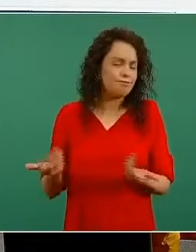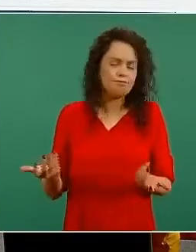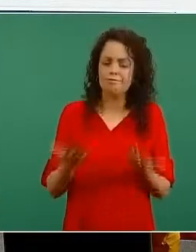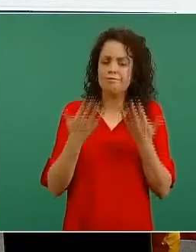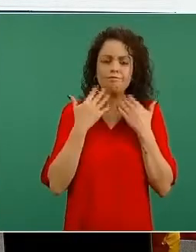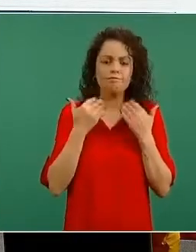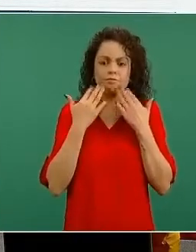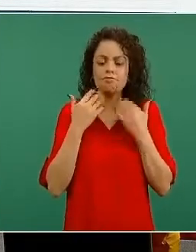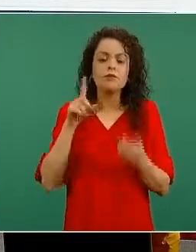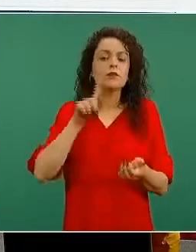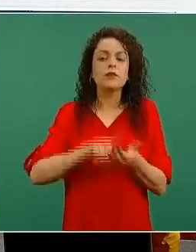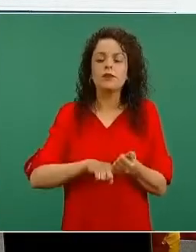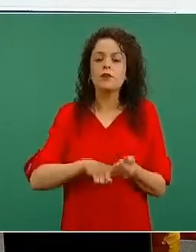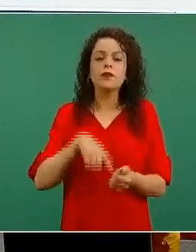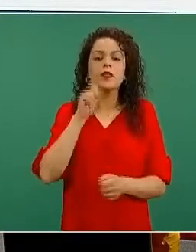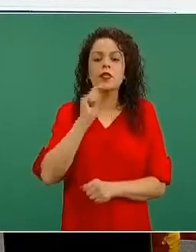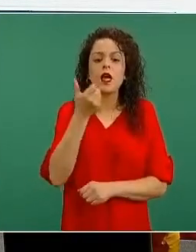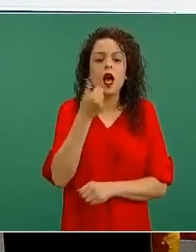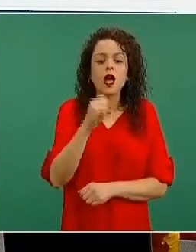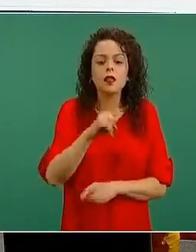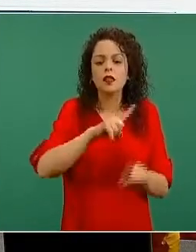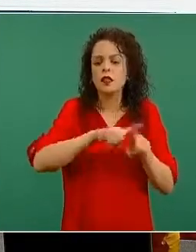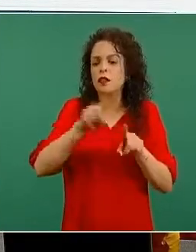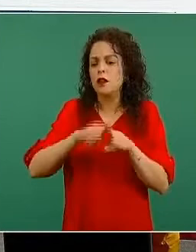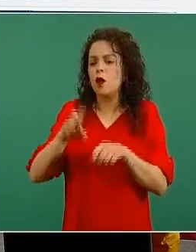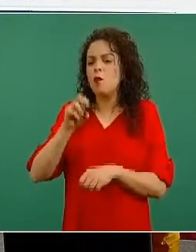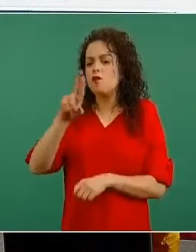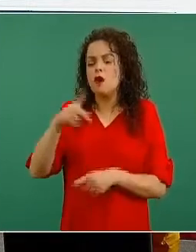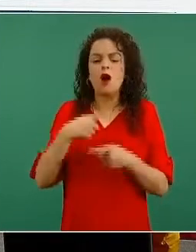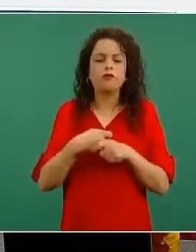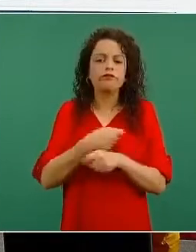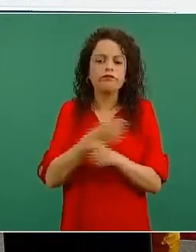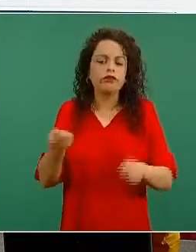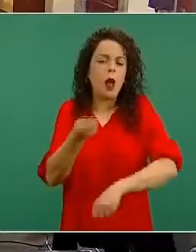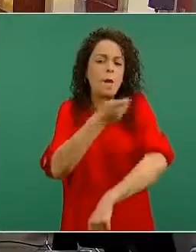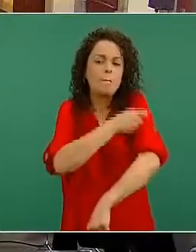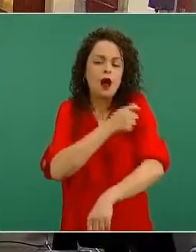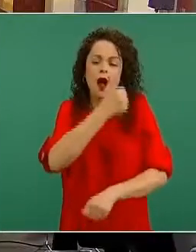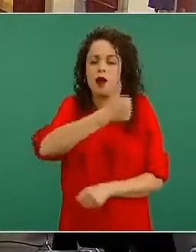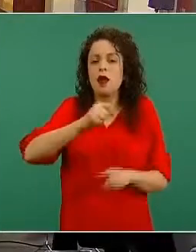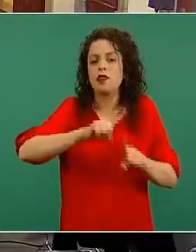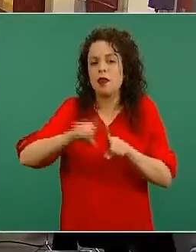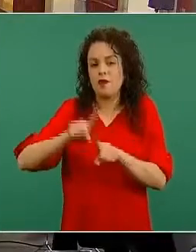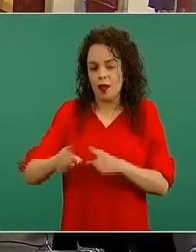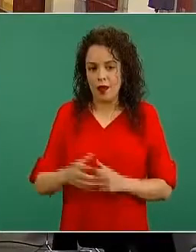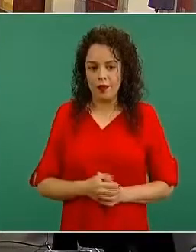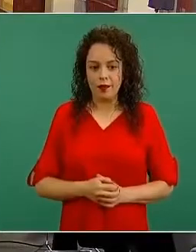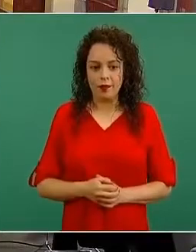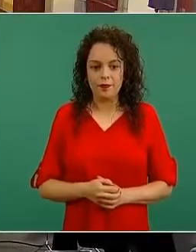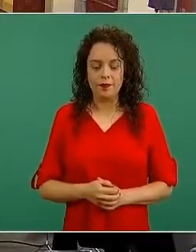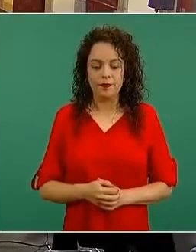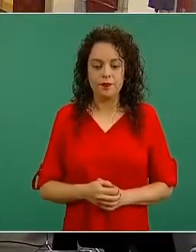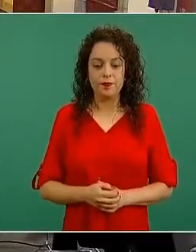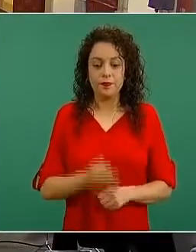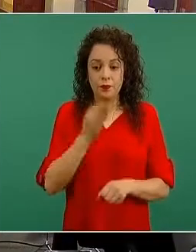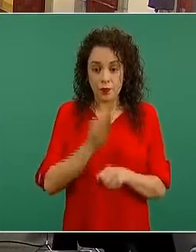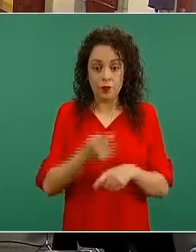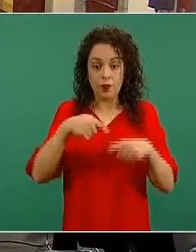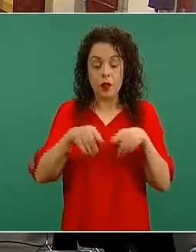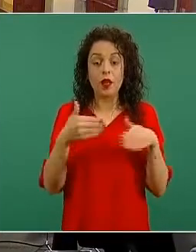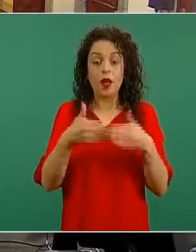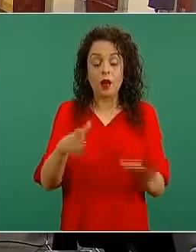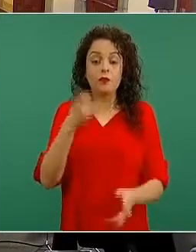puede existir en la distribución de estos eventos. Y esta es la última. Vamos a abrir a preguntas